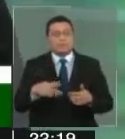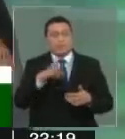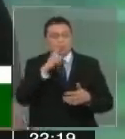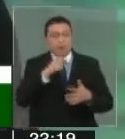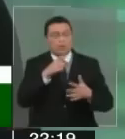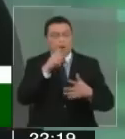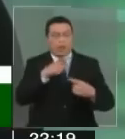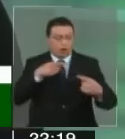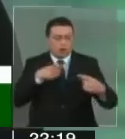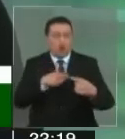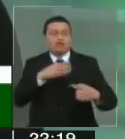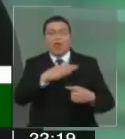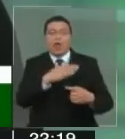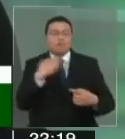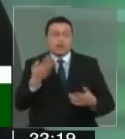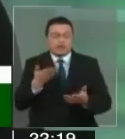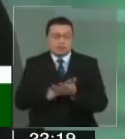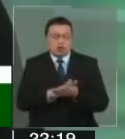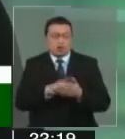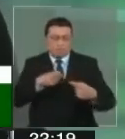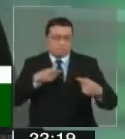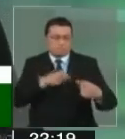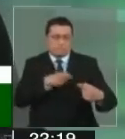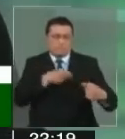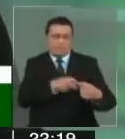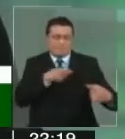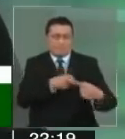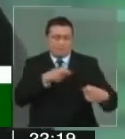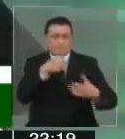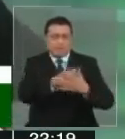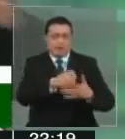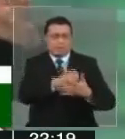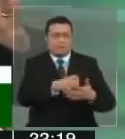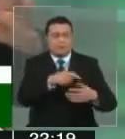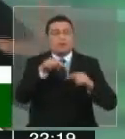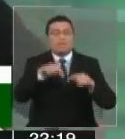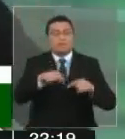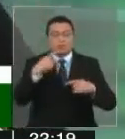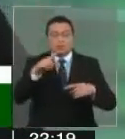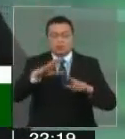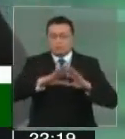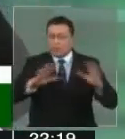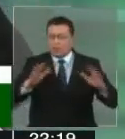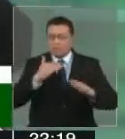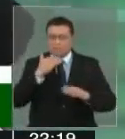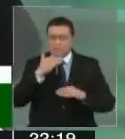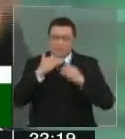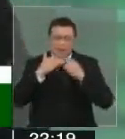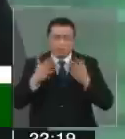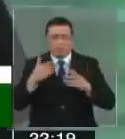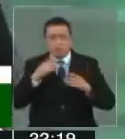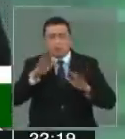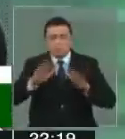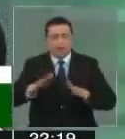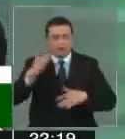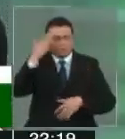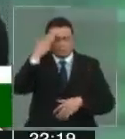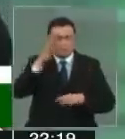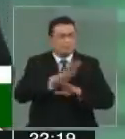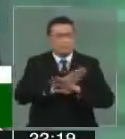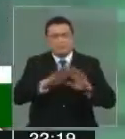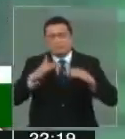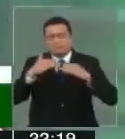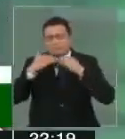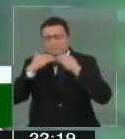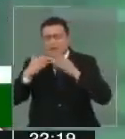pelearle a la muerte. O sea, yo claramente, mi único tema en ese momento me daba lo mismo. Si es que era así, si tenía parálisis, ese era